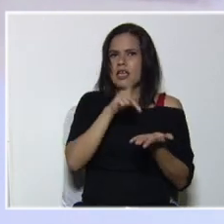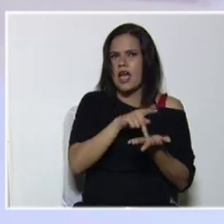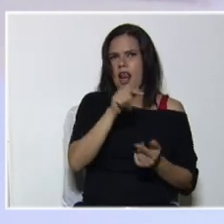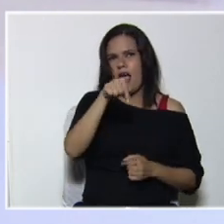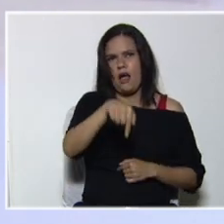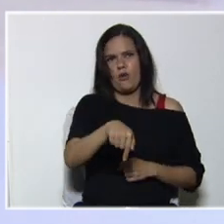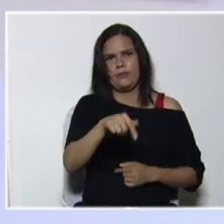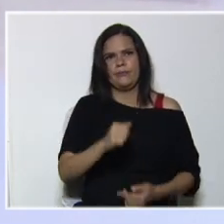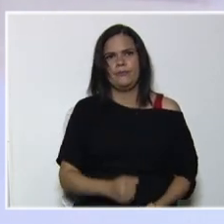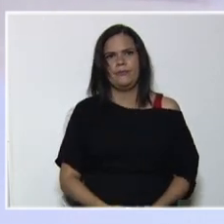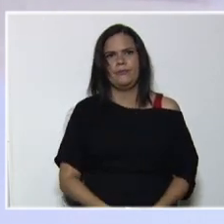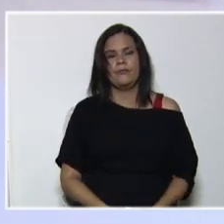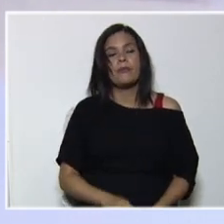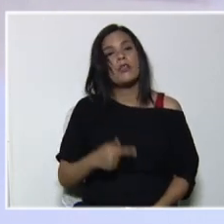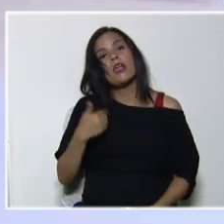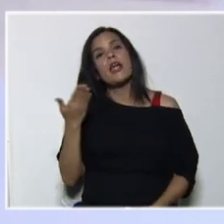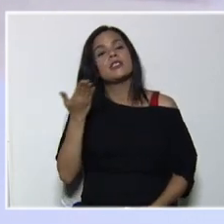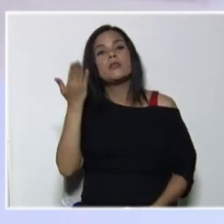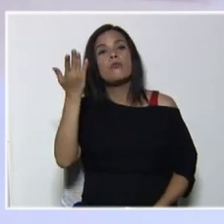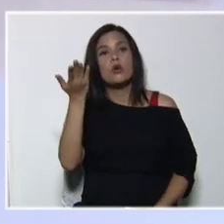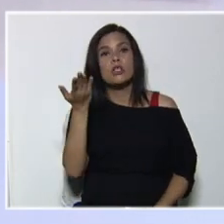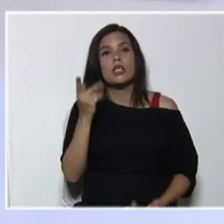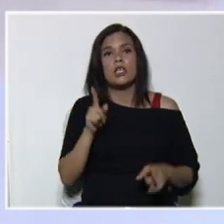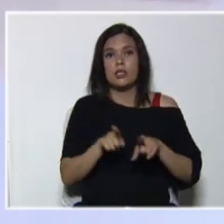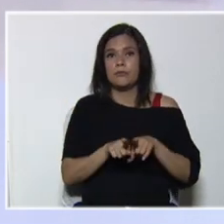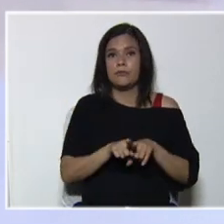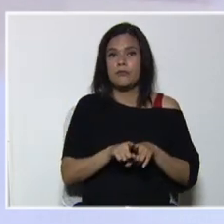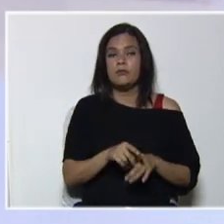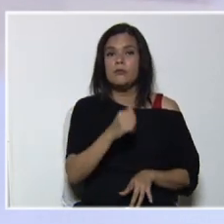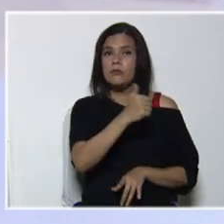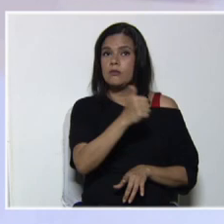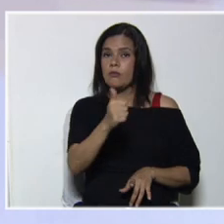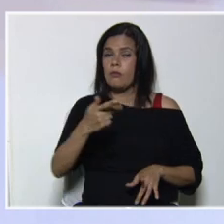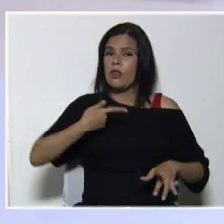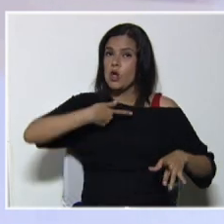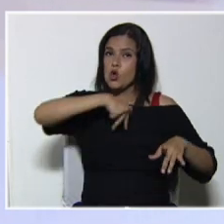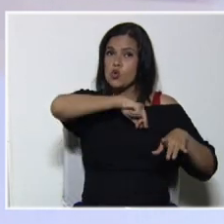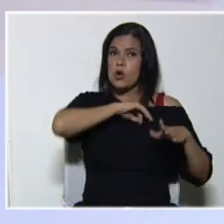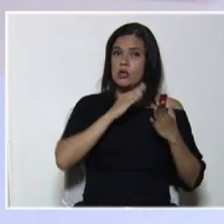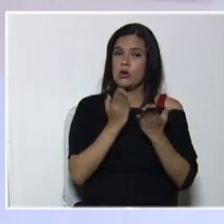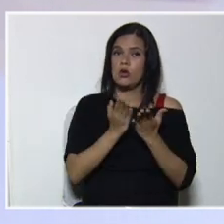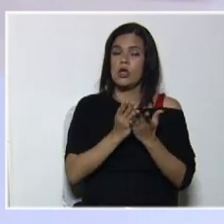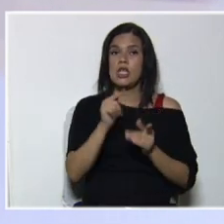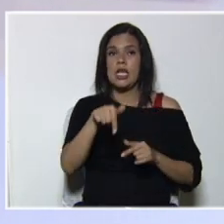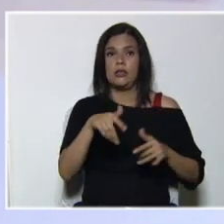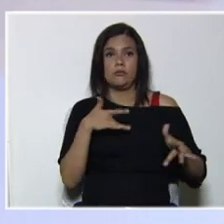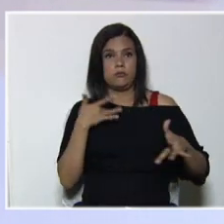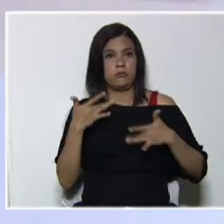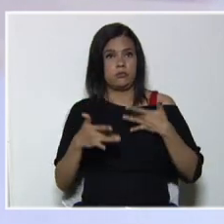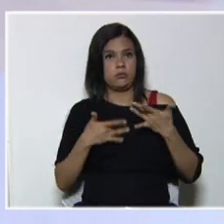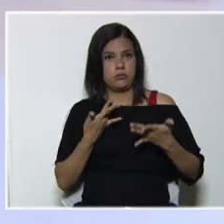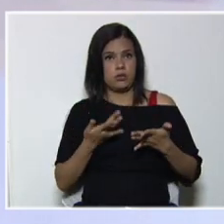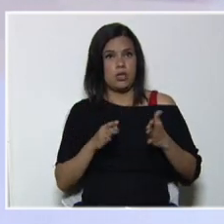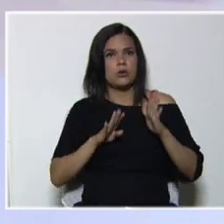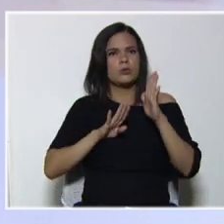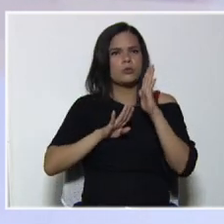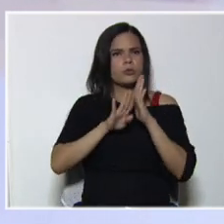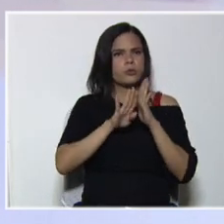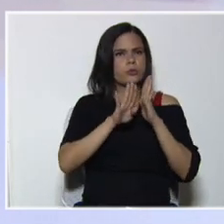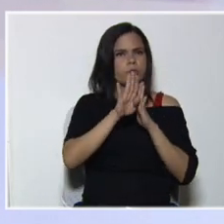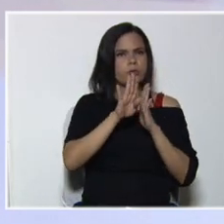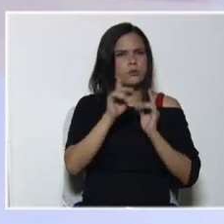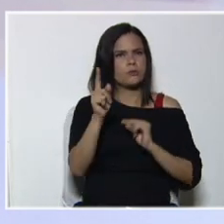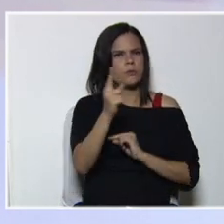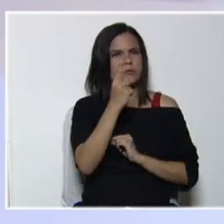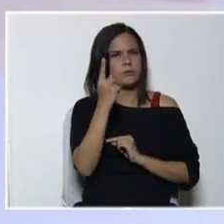actual. Es importante entonces que cada uno de nuestros estudiantes en esta actividad desarrolle